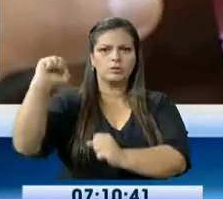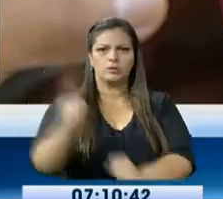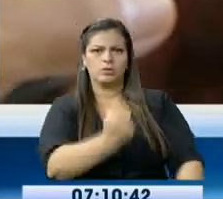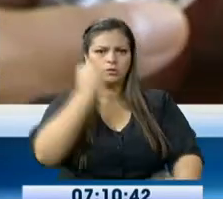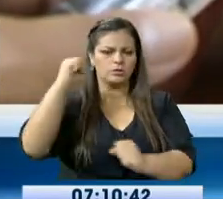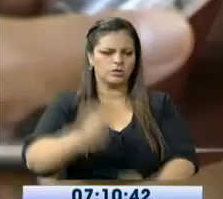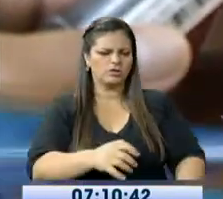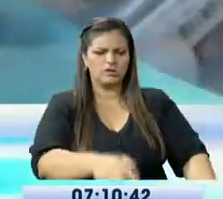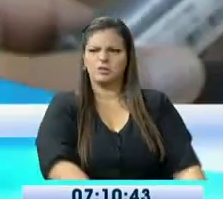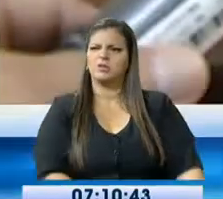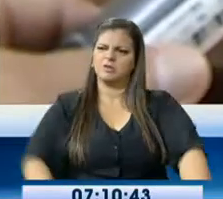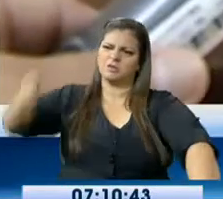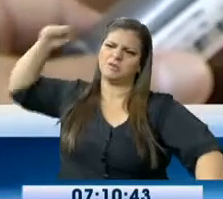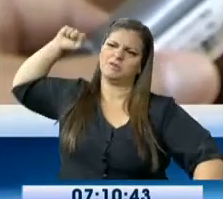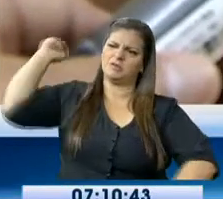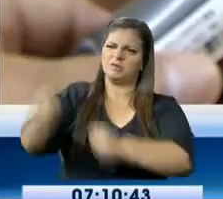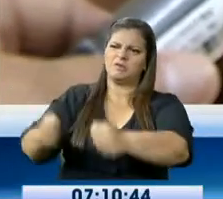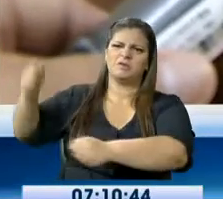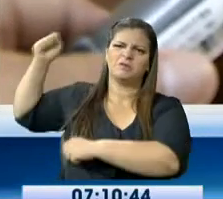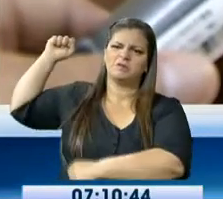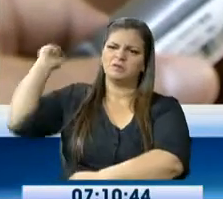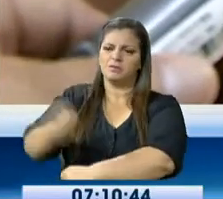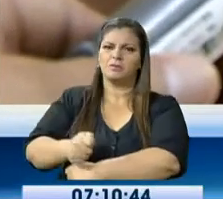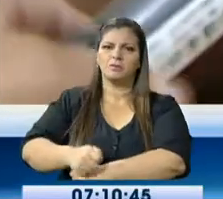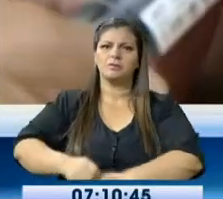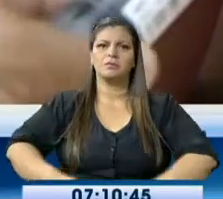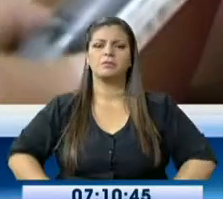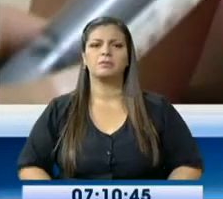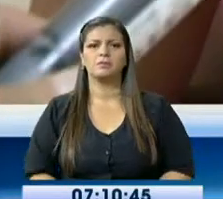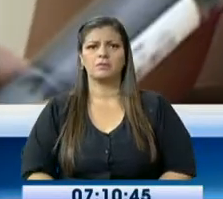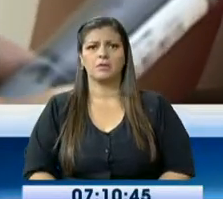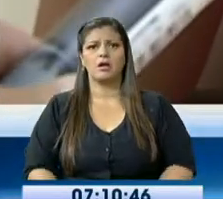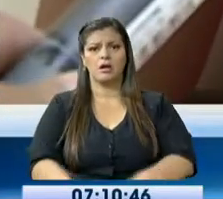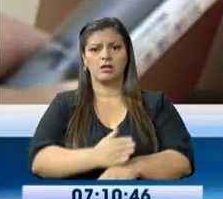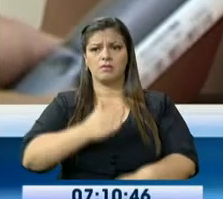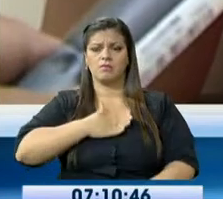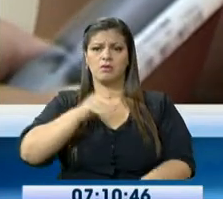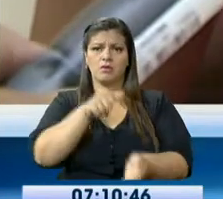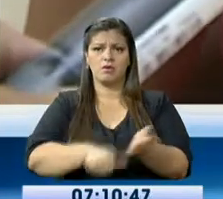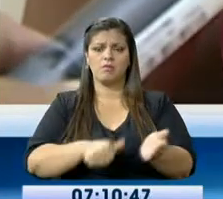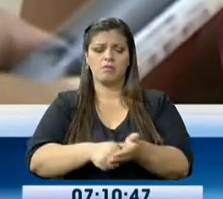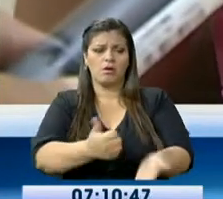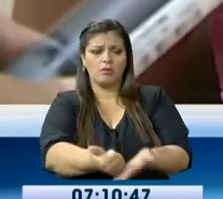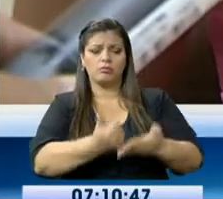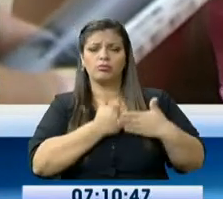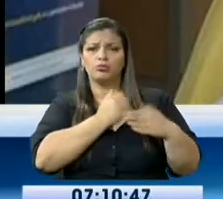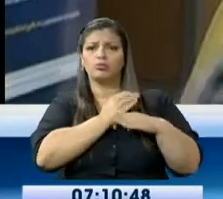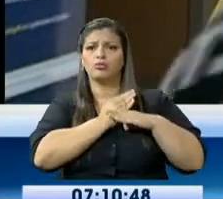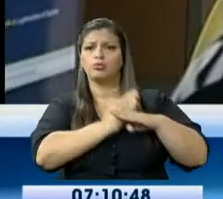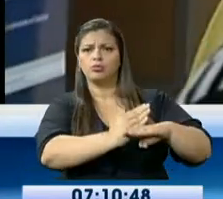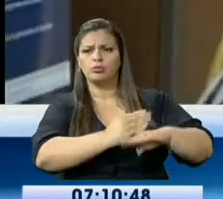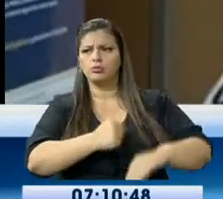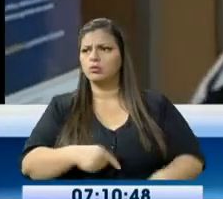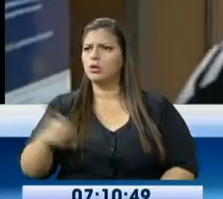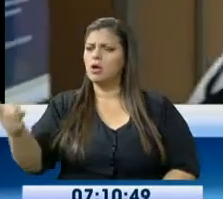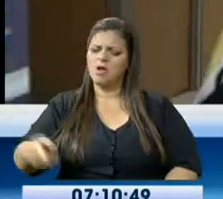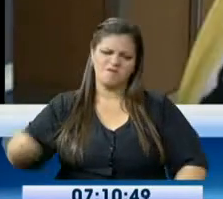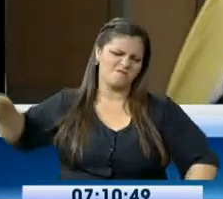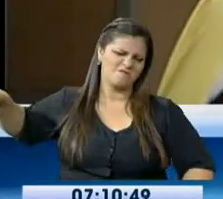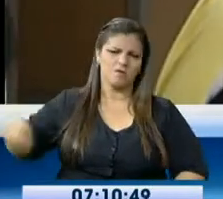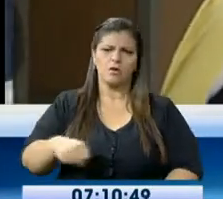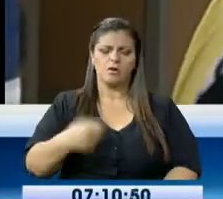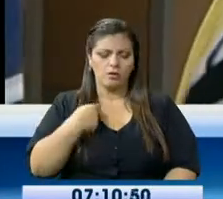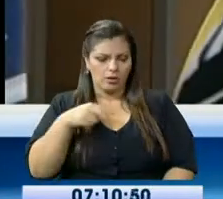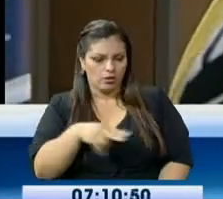porque ella es mi hermana, pues ella por defenderme a mí cogió él y le pegó la puñalada y yo la vi a mi hermana muerta. Ha ido a reclamar y